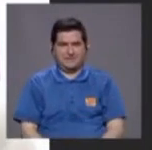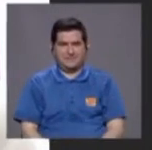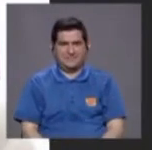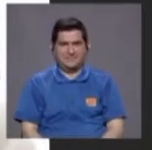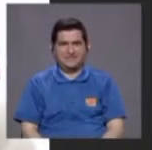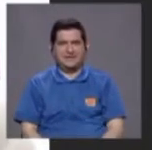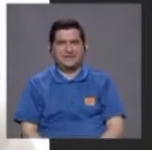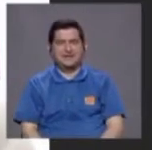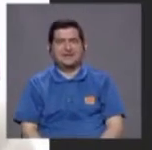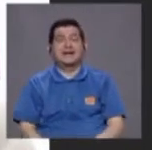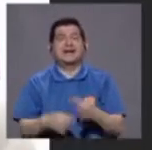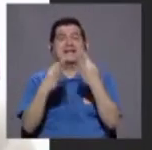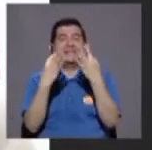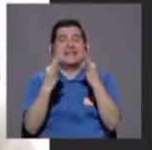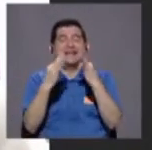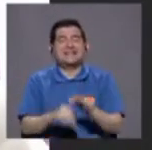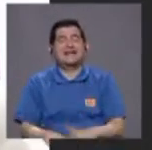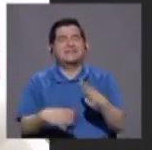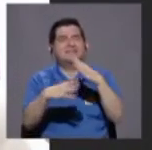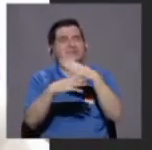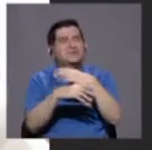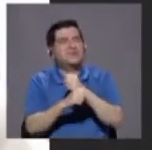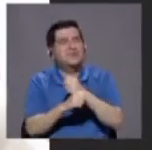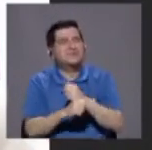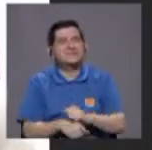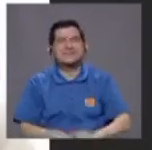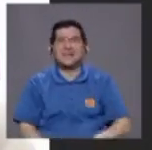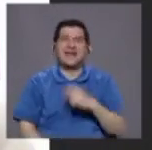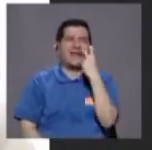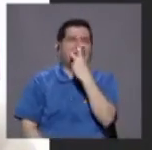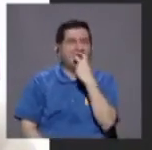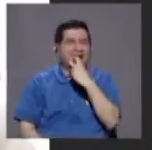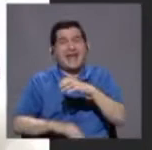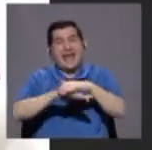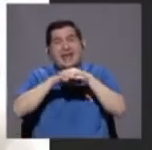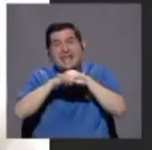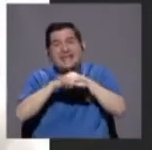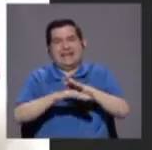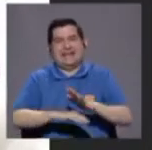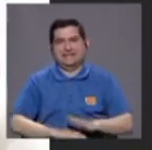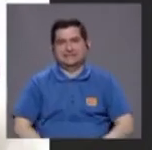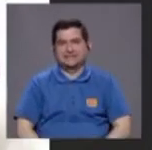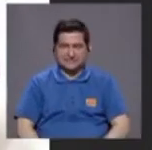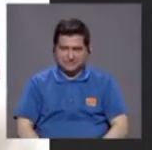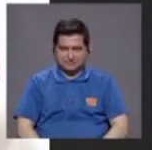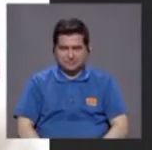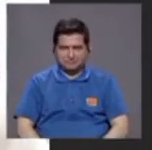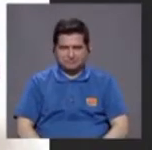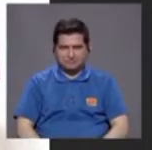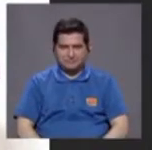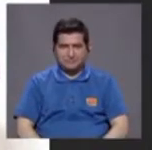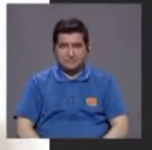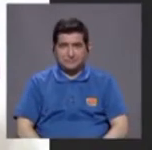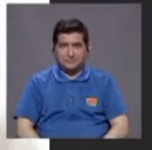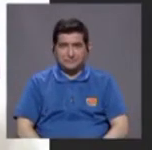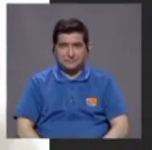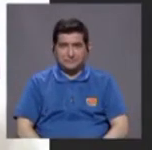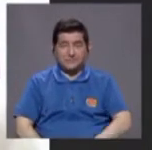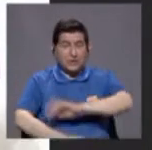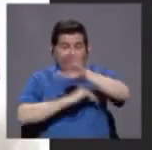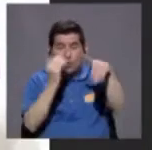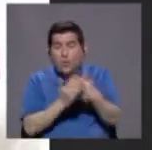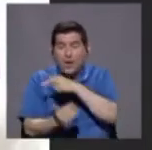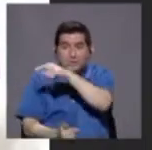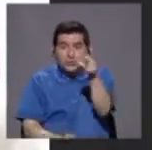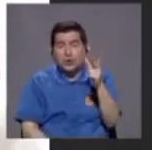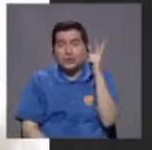Tipataytlan, o sea, tratando de pronunciar Tepatitlán en inglés, ¿eh? Pues cuando todos escucharon eso,